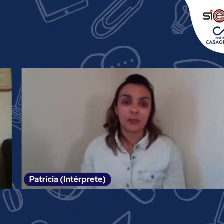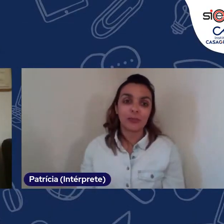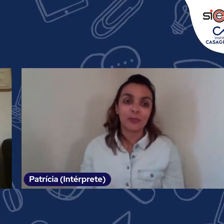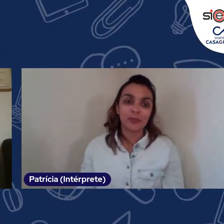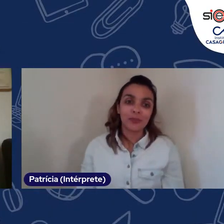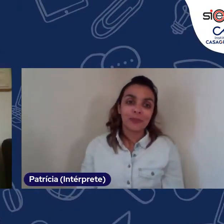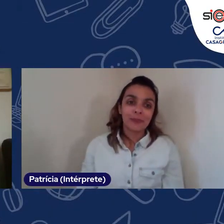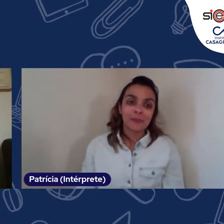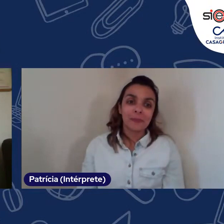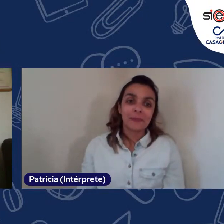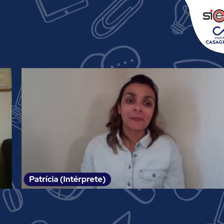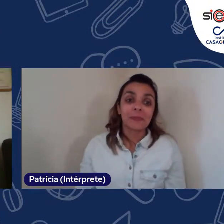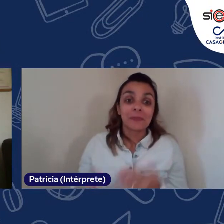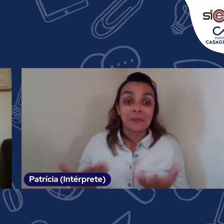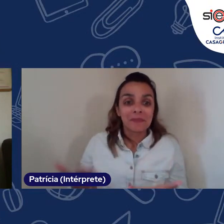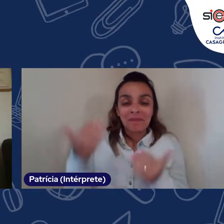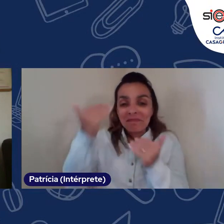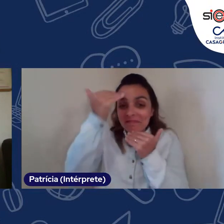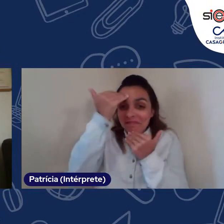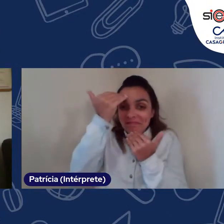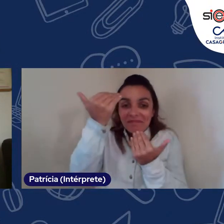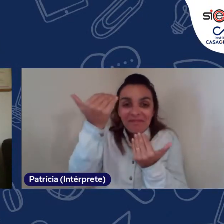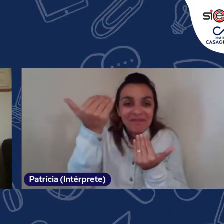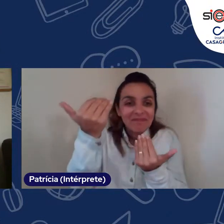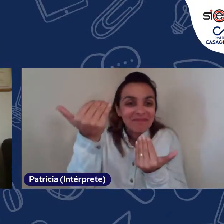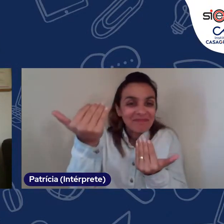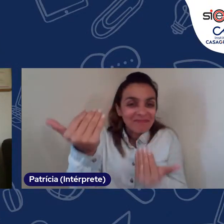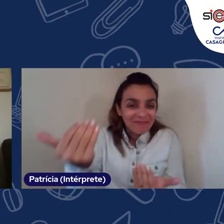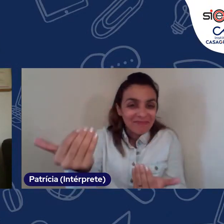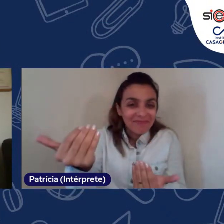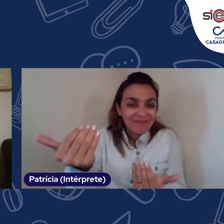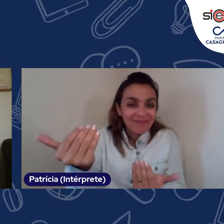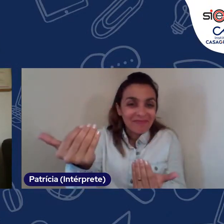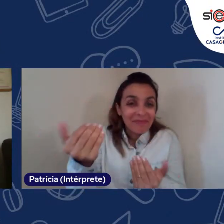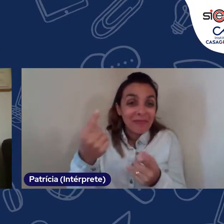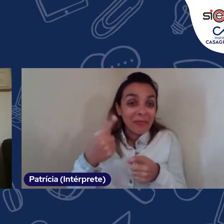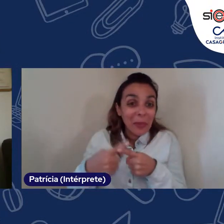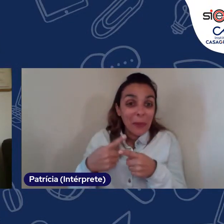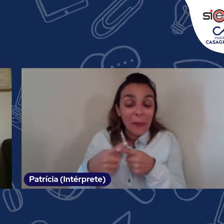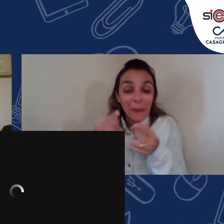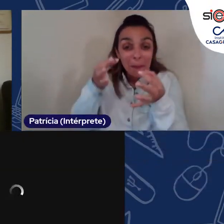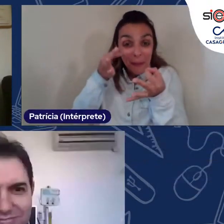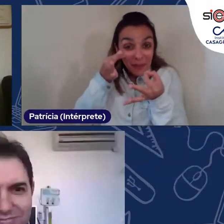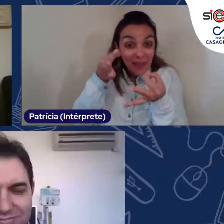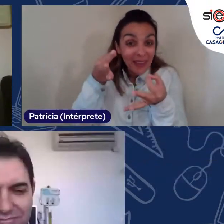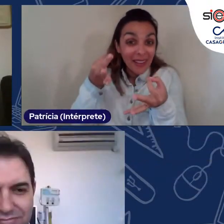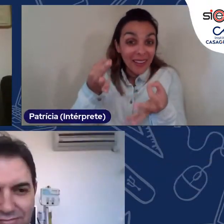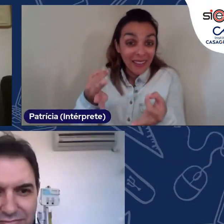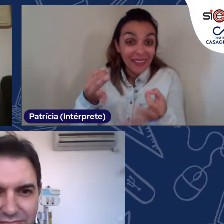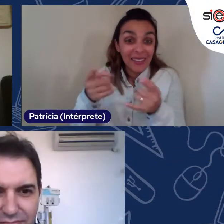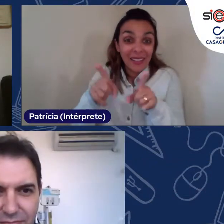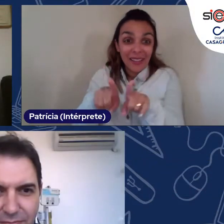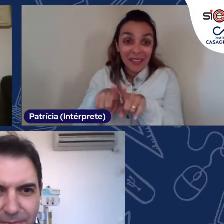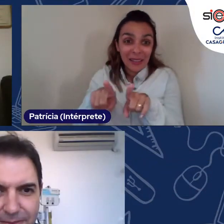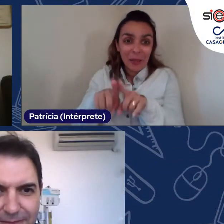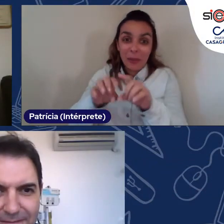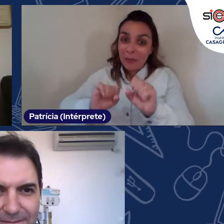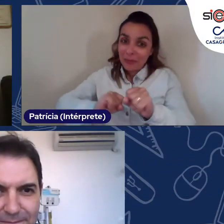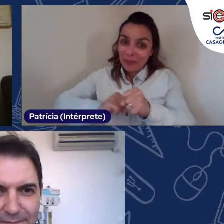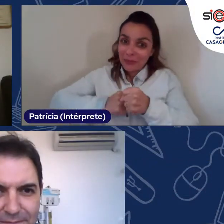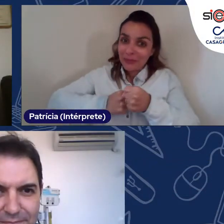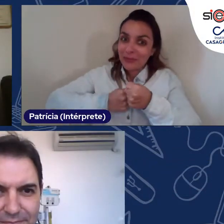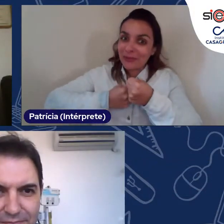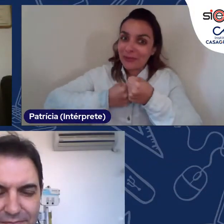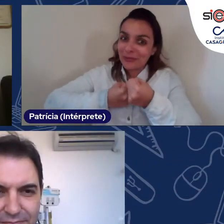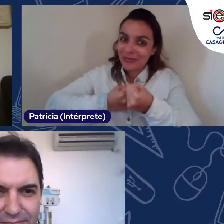Pues muchísimas gracias por ponerme atención y por el esfuerzo para